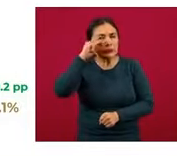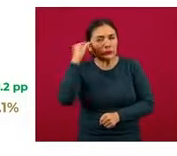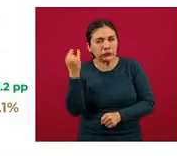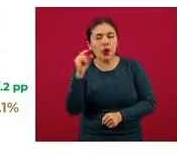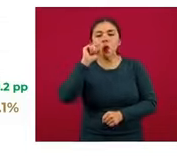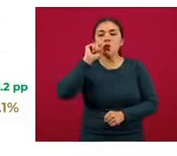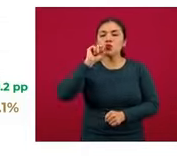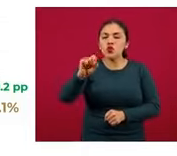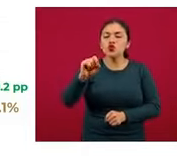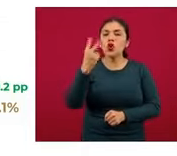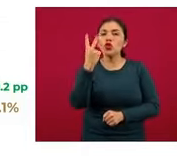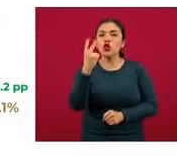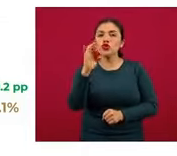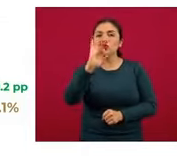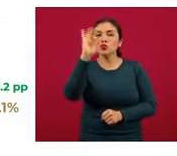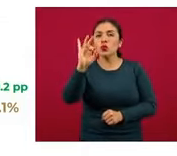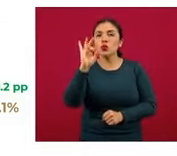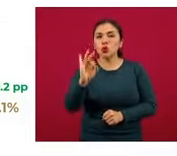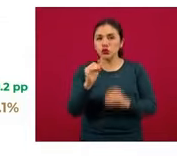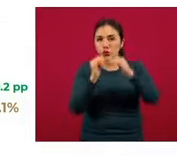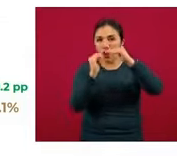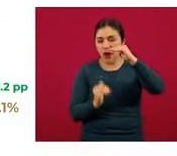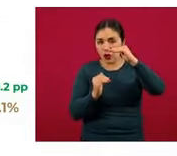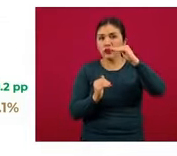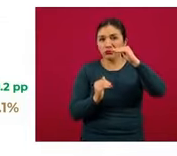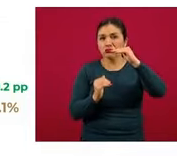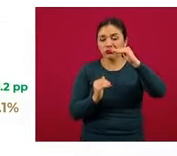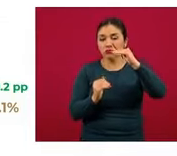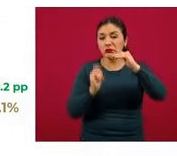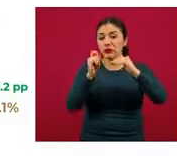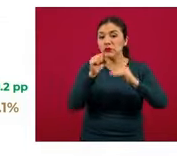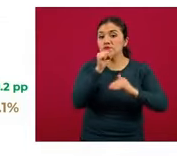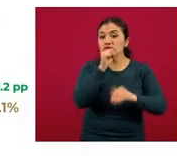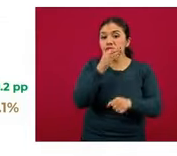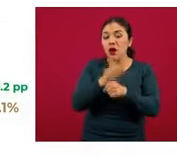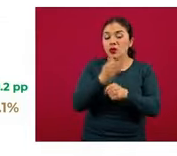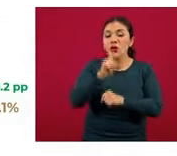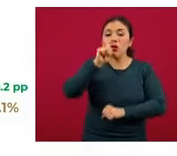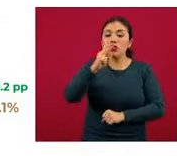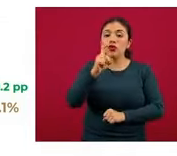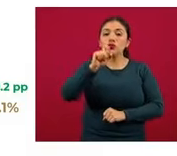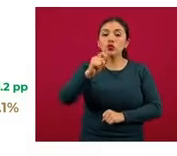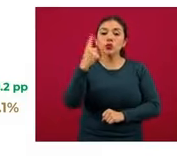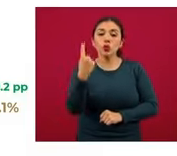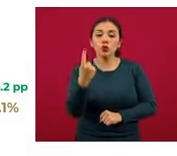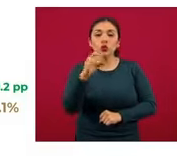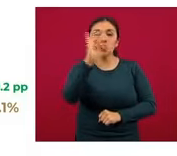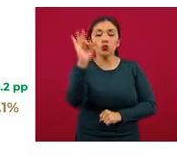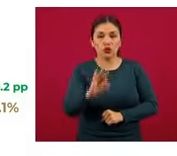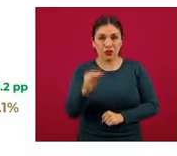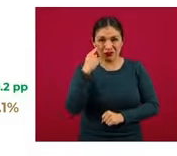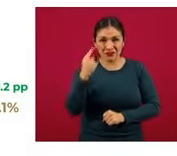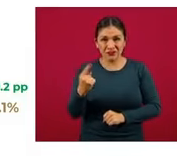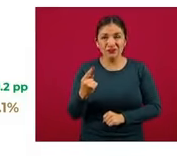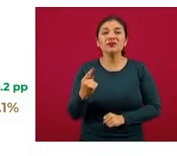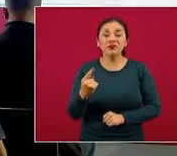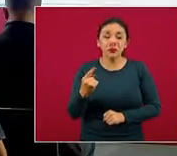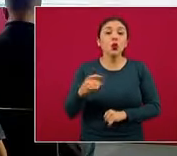de 0.2 puntos porcentuales, situando el indicador en 2.1%.